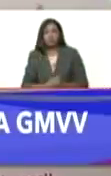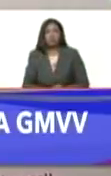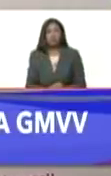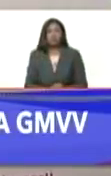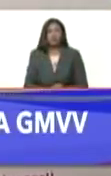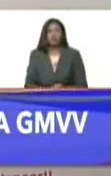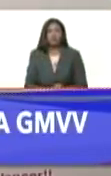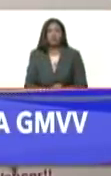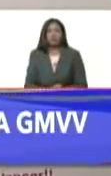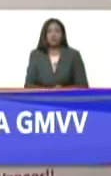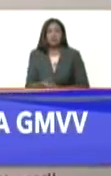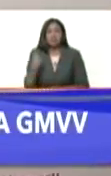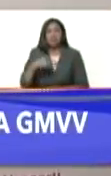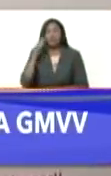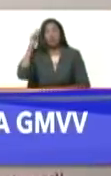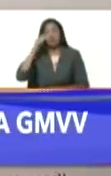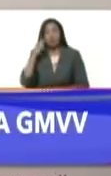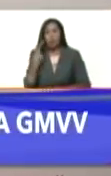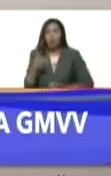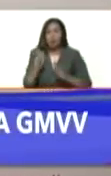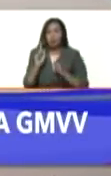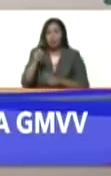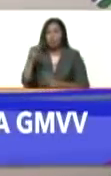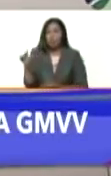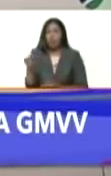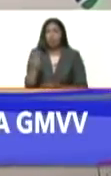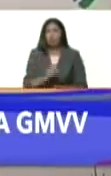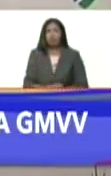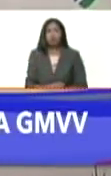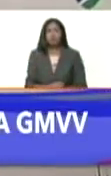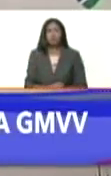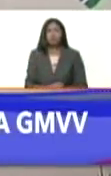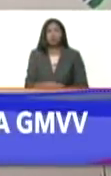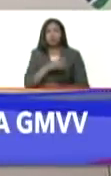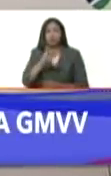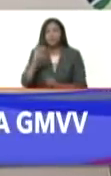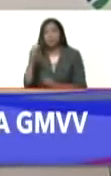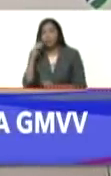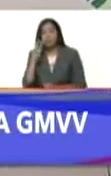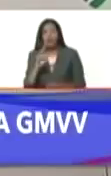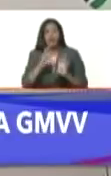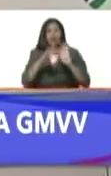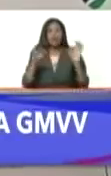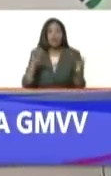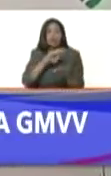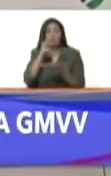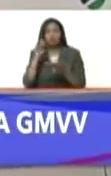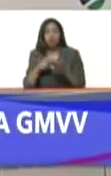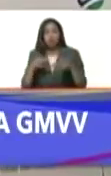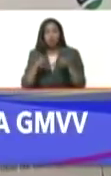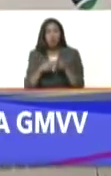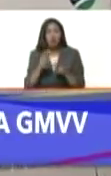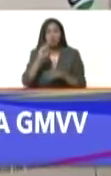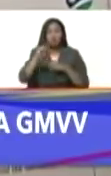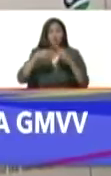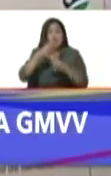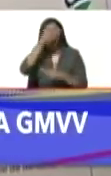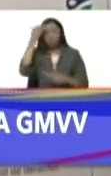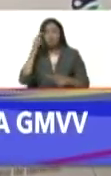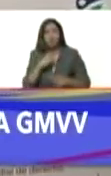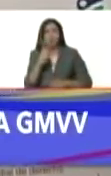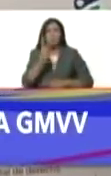comandante, tenemos un video, estamos listos con el video. Para que ustedes vean en cadena nacional y radio y televisión, no olvidemos la